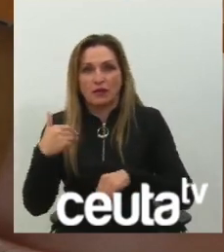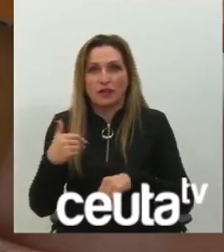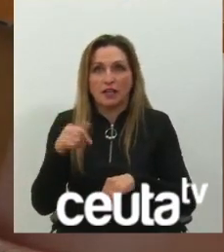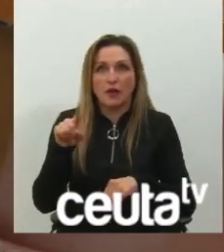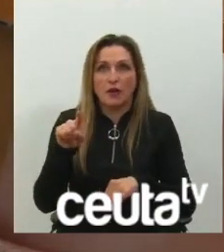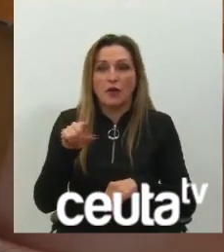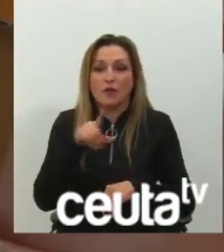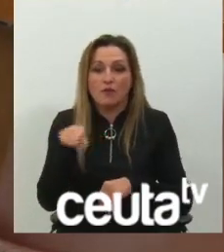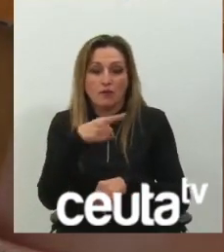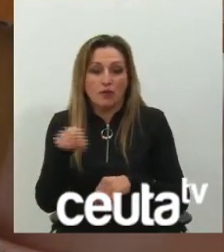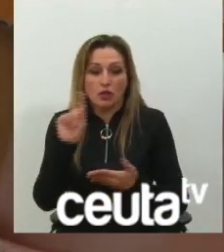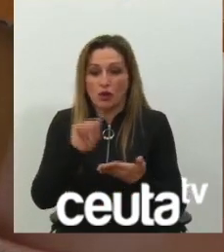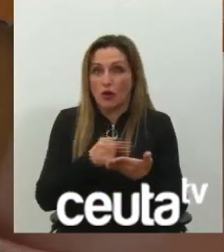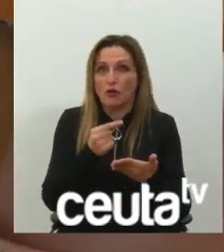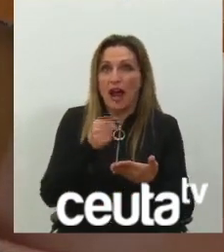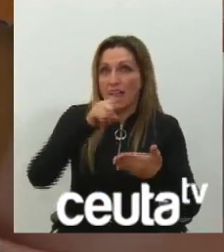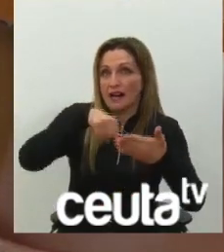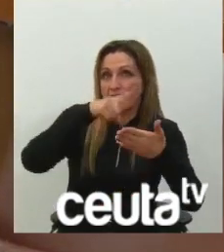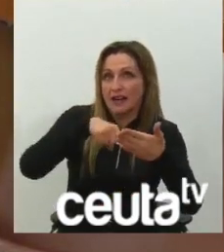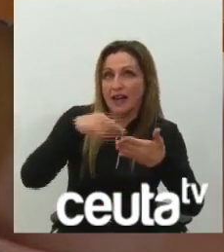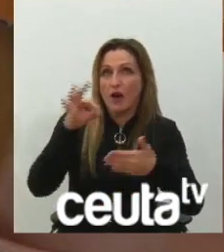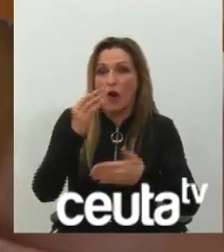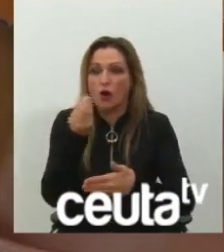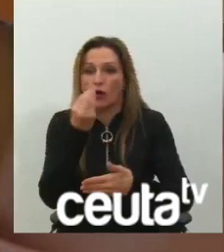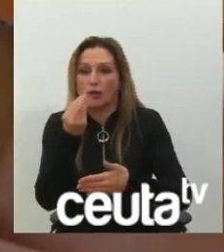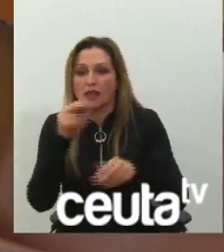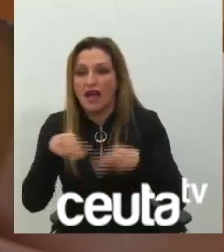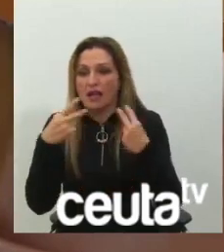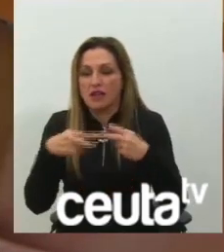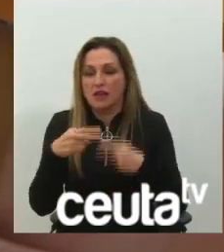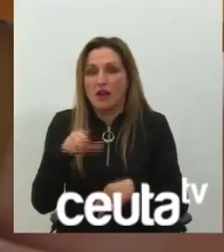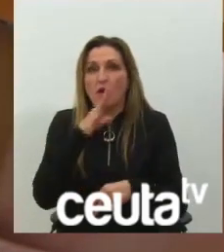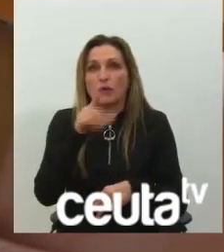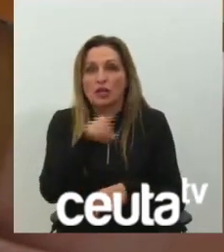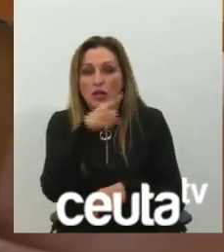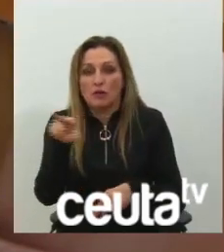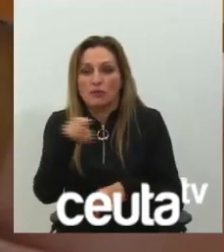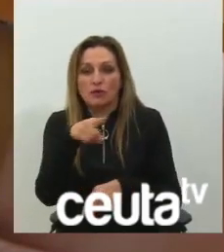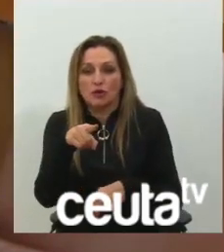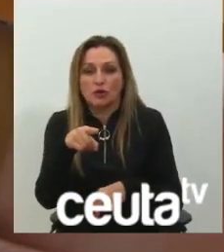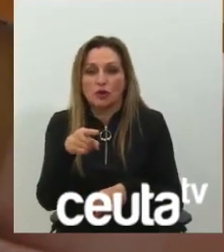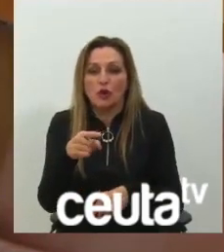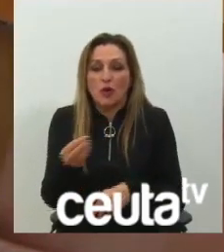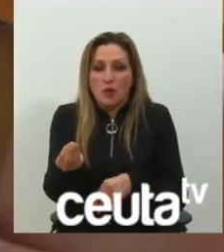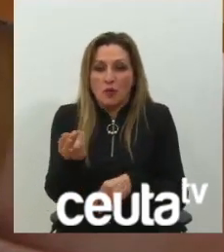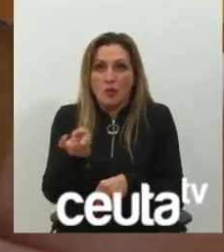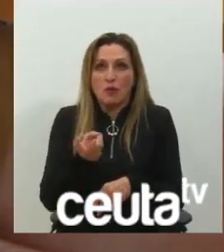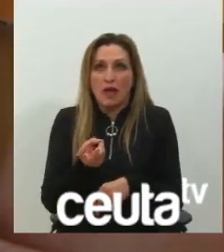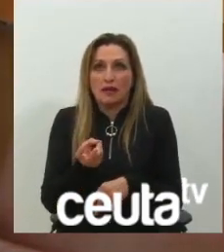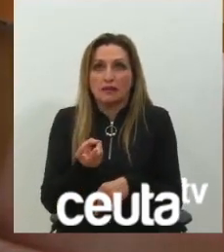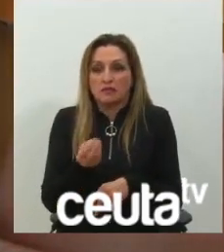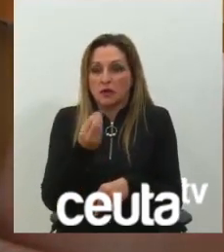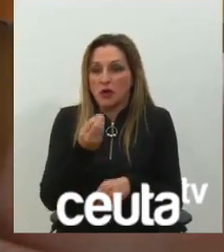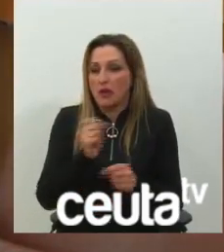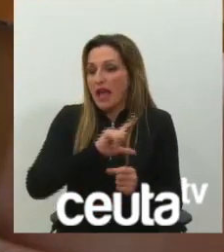ni en una comida ni en una cena vienen cobran y se van a vivir a la costa del sol es eso lo que